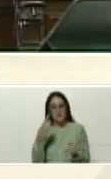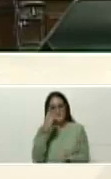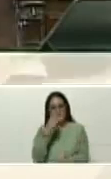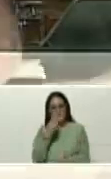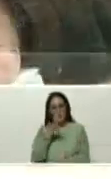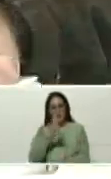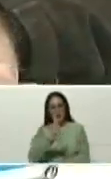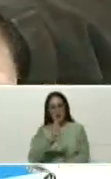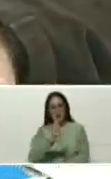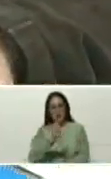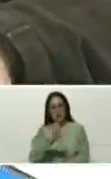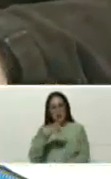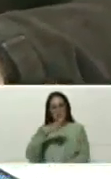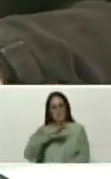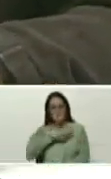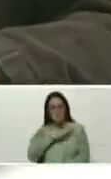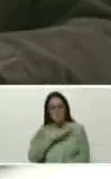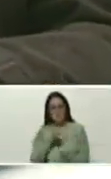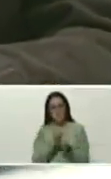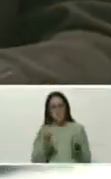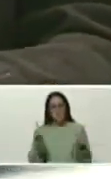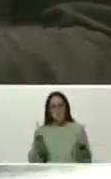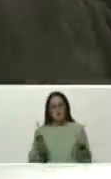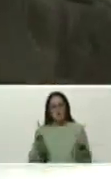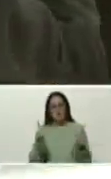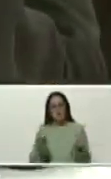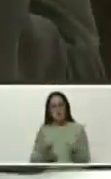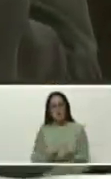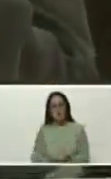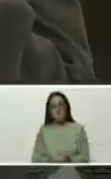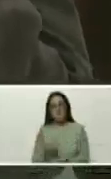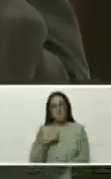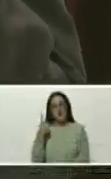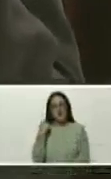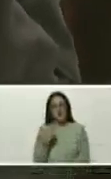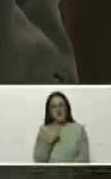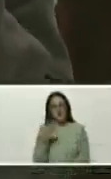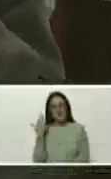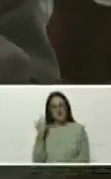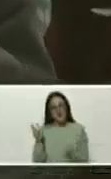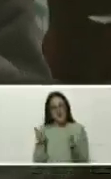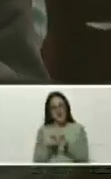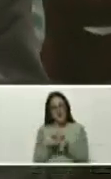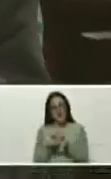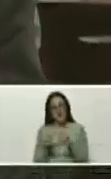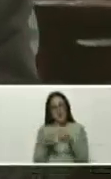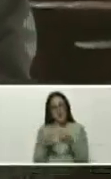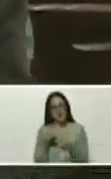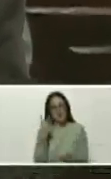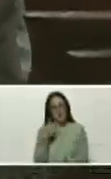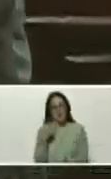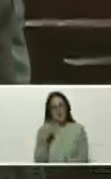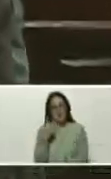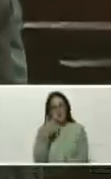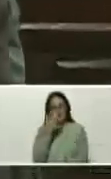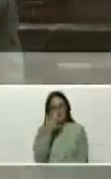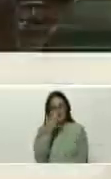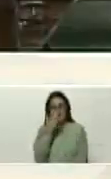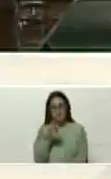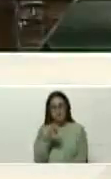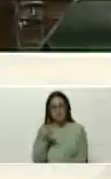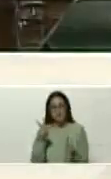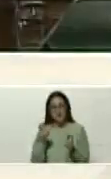protagónica, nuestra democracia. Yo lo decía ayer en una reunión que tuvimos con el Buró Político, y es algo